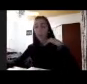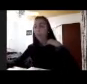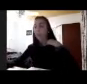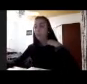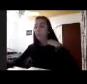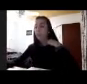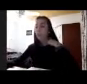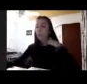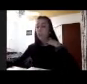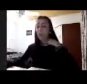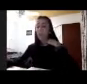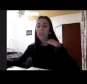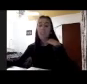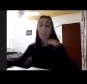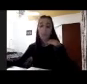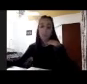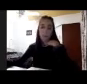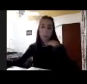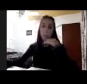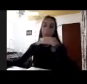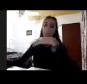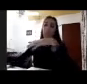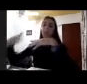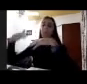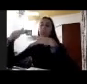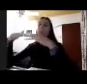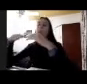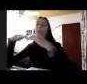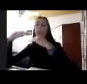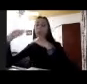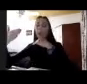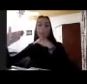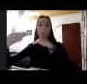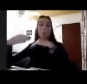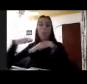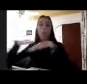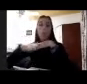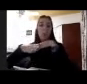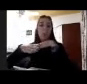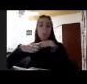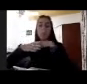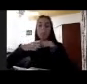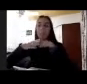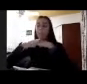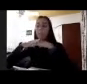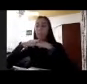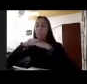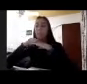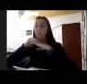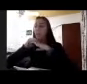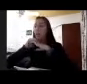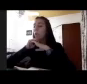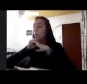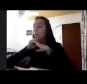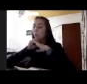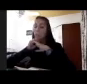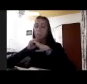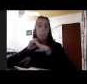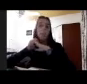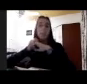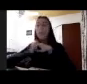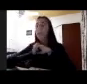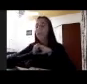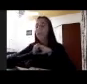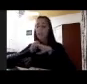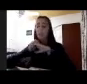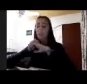de dos dormitorios y 12 de tres dormitorios. O sea, cómo lo encastro, si hago dúplex, si hago